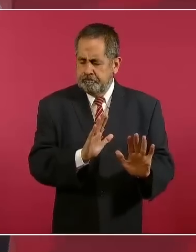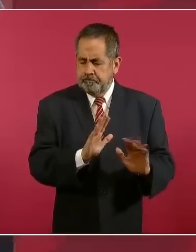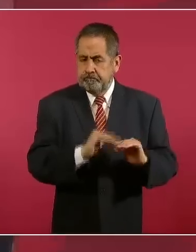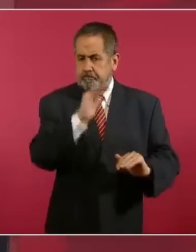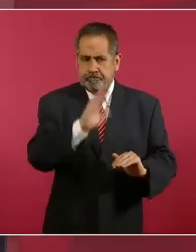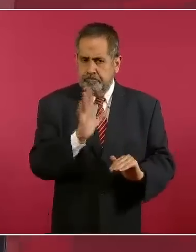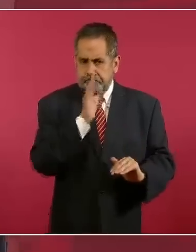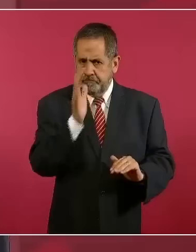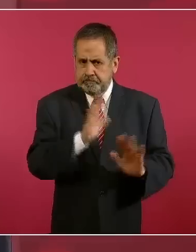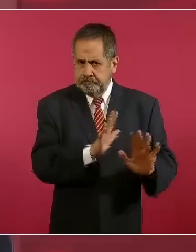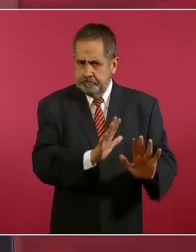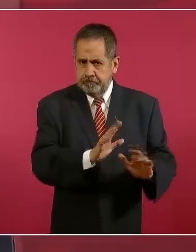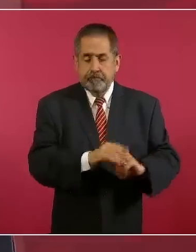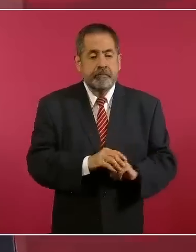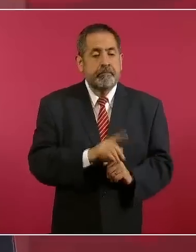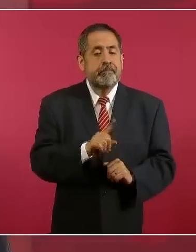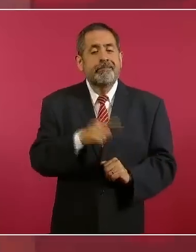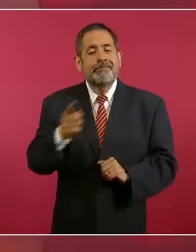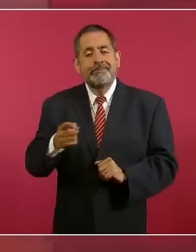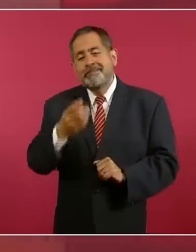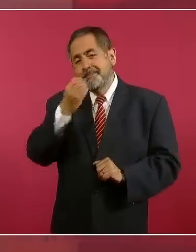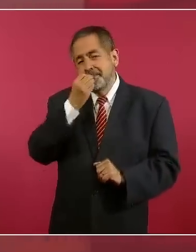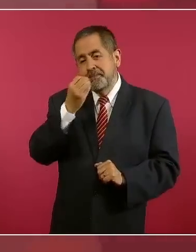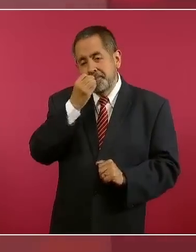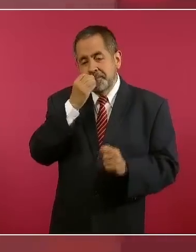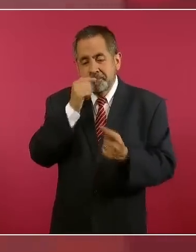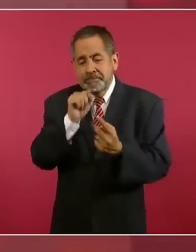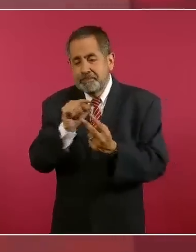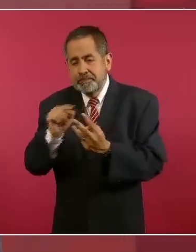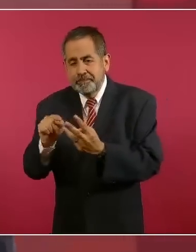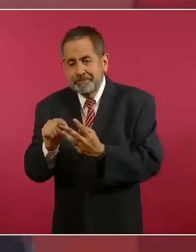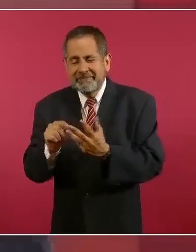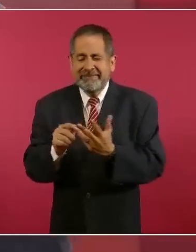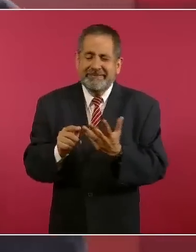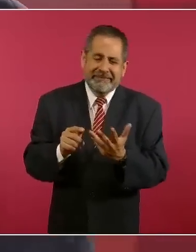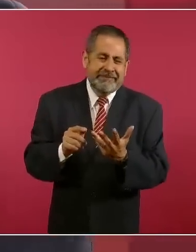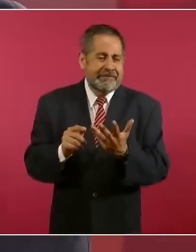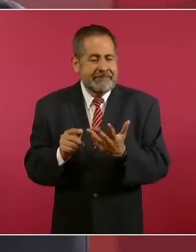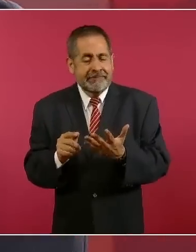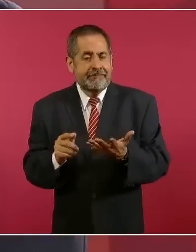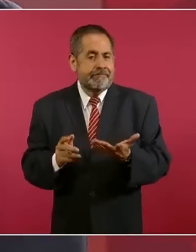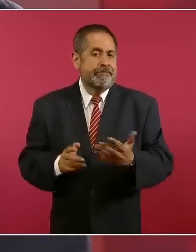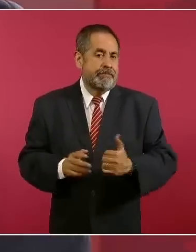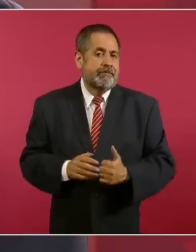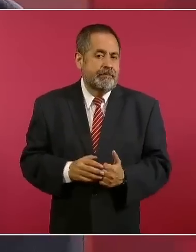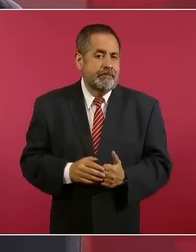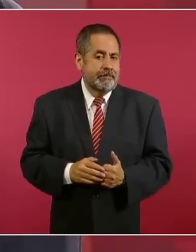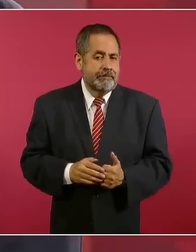Pero en el caso de los alimentos, como